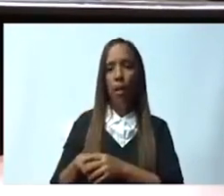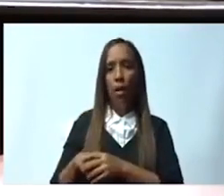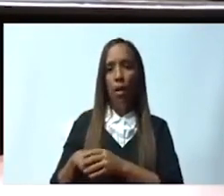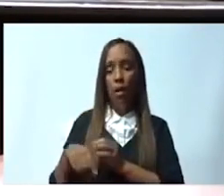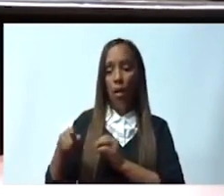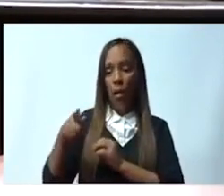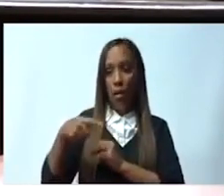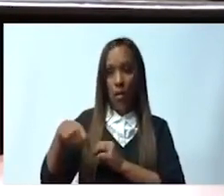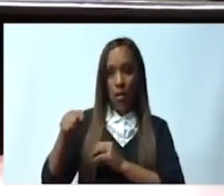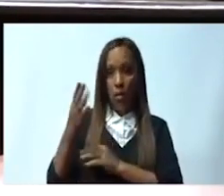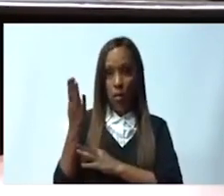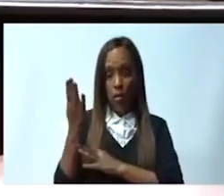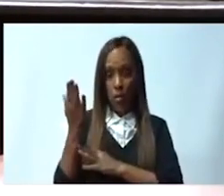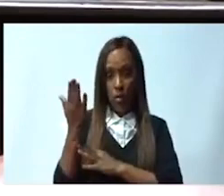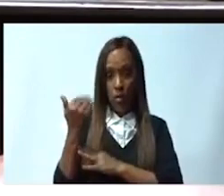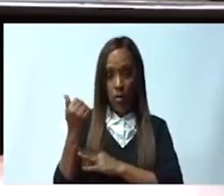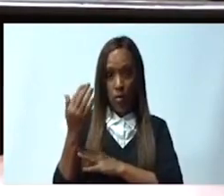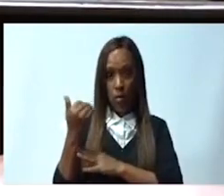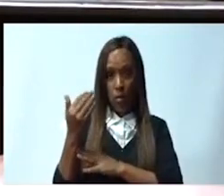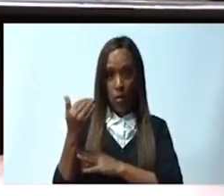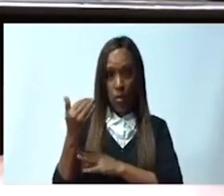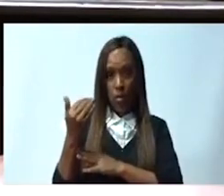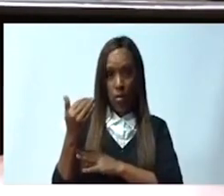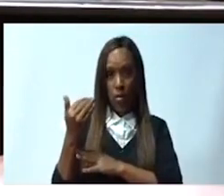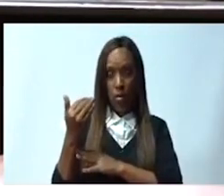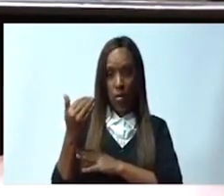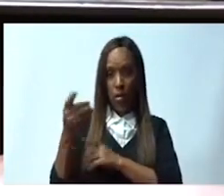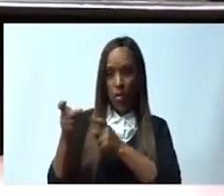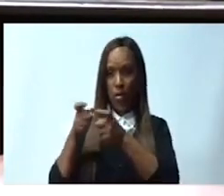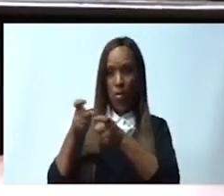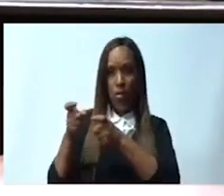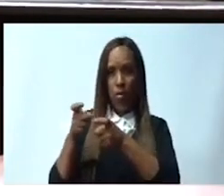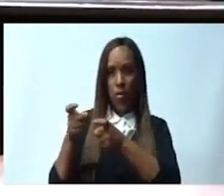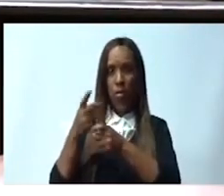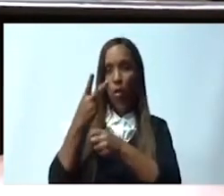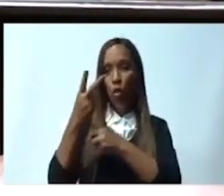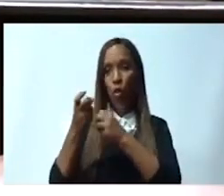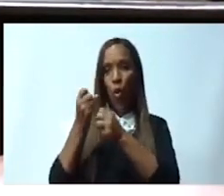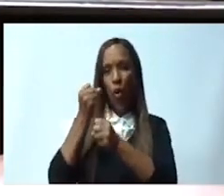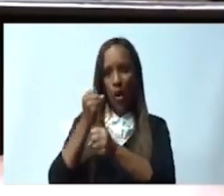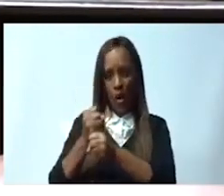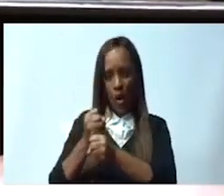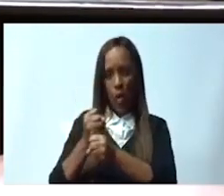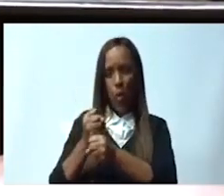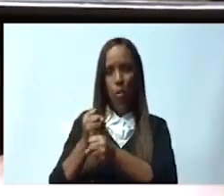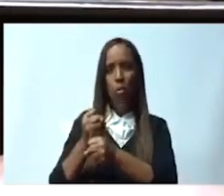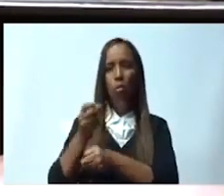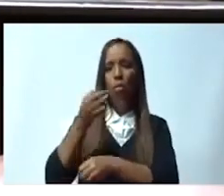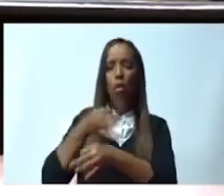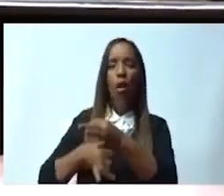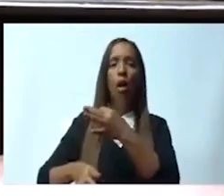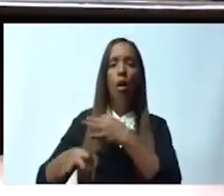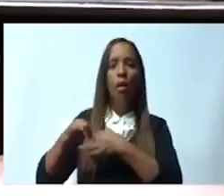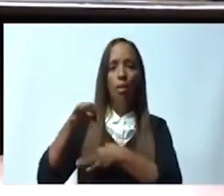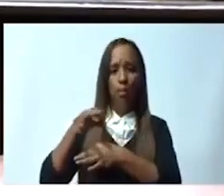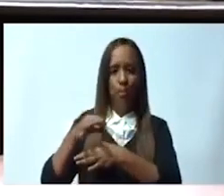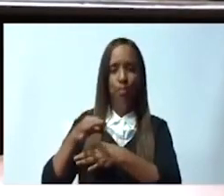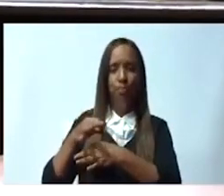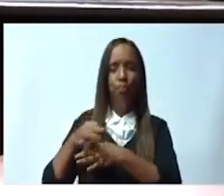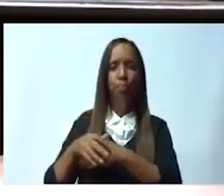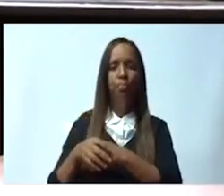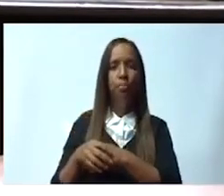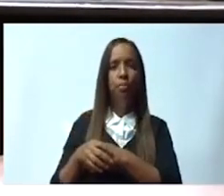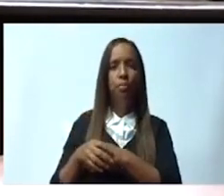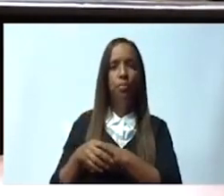más tardar a los 2 años de su permanencia. Con esta corte de arbitraje se van